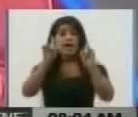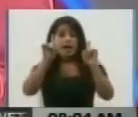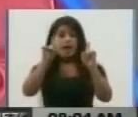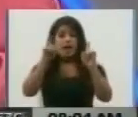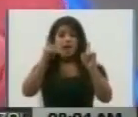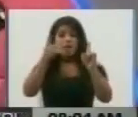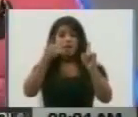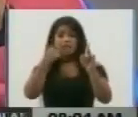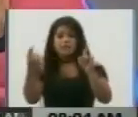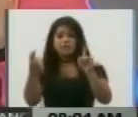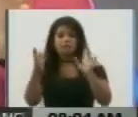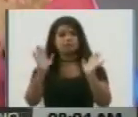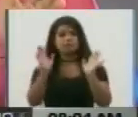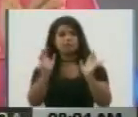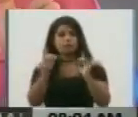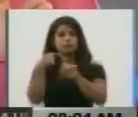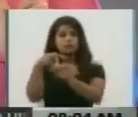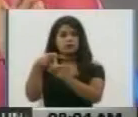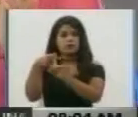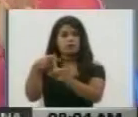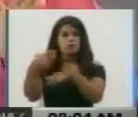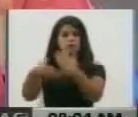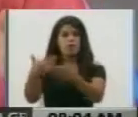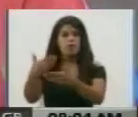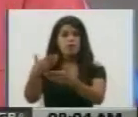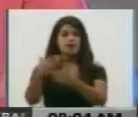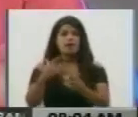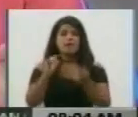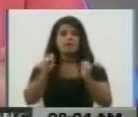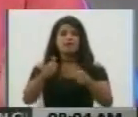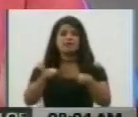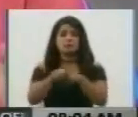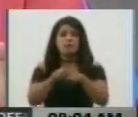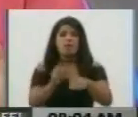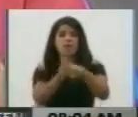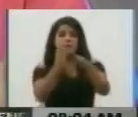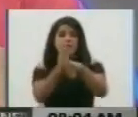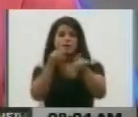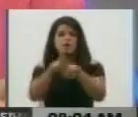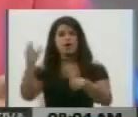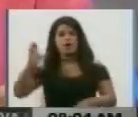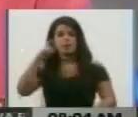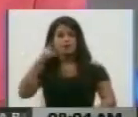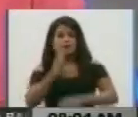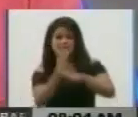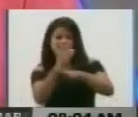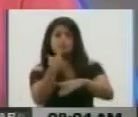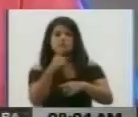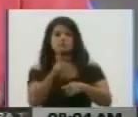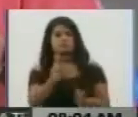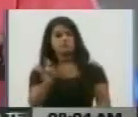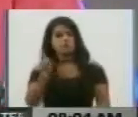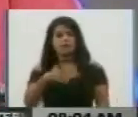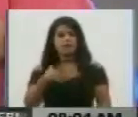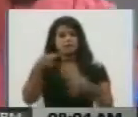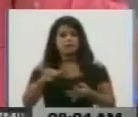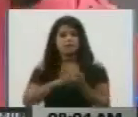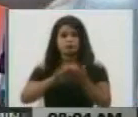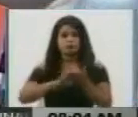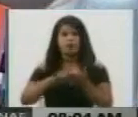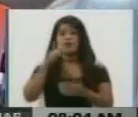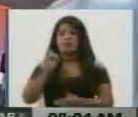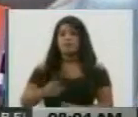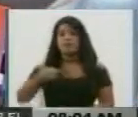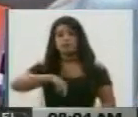ven que la cosa tiene perspectiva positiva, empiezas a ponerle palos a la carreta, como dicen los colombianos, para que las cosas no salgan bien. Nosotros tenemos que apostar a